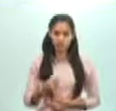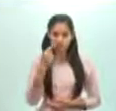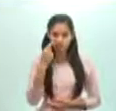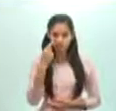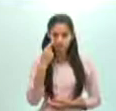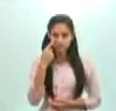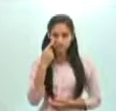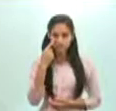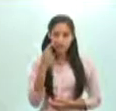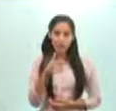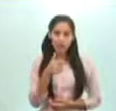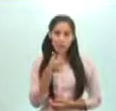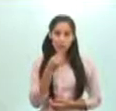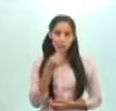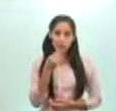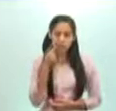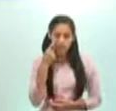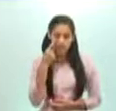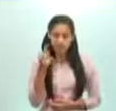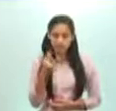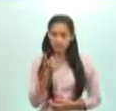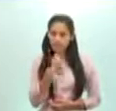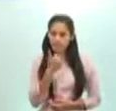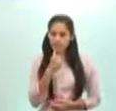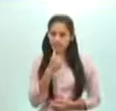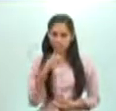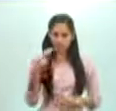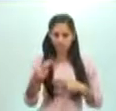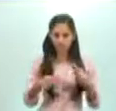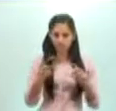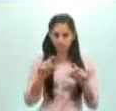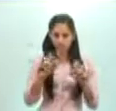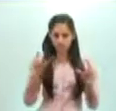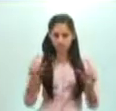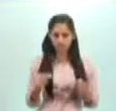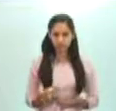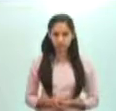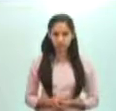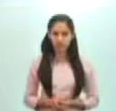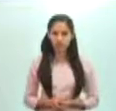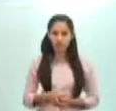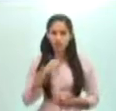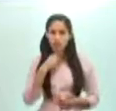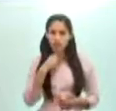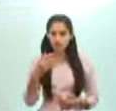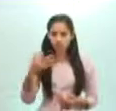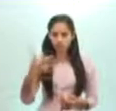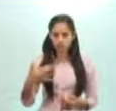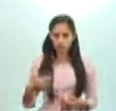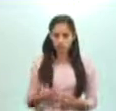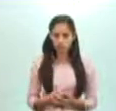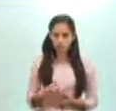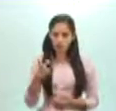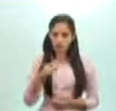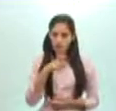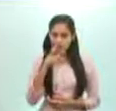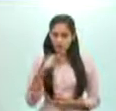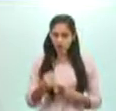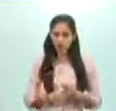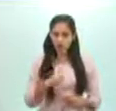Observen a simple vista cómo está estructurada esta estrofa, la rima, el lenguaje que se